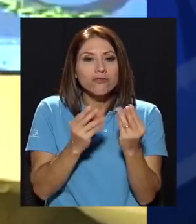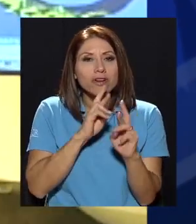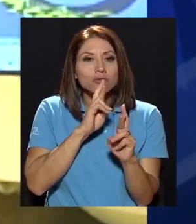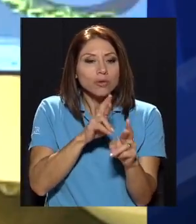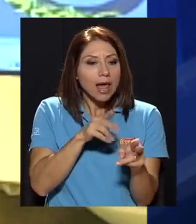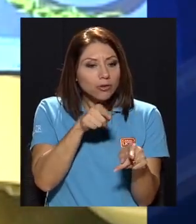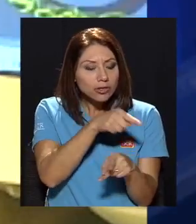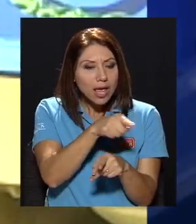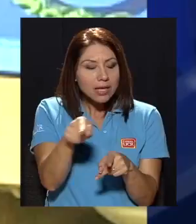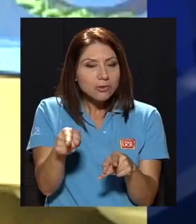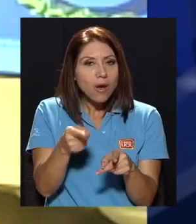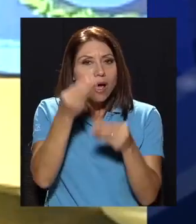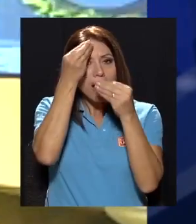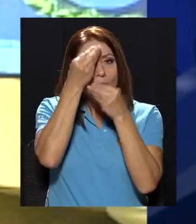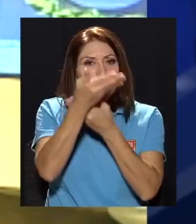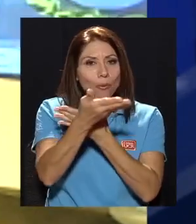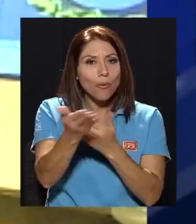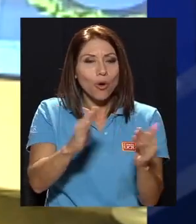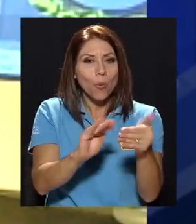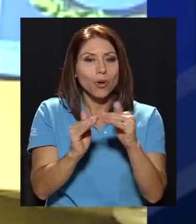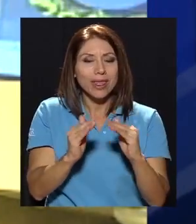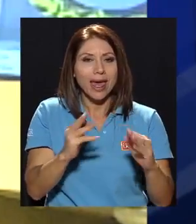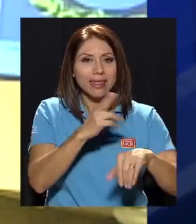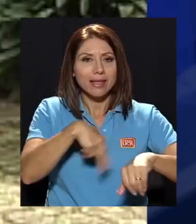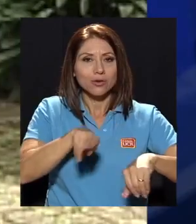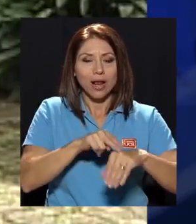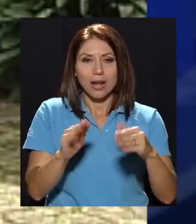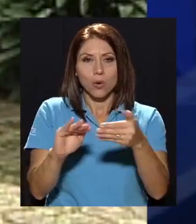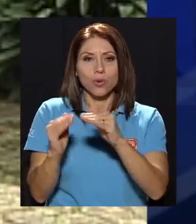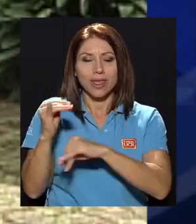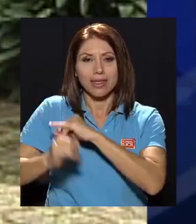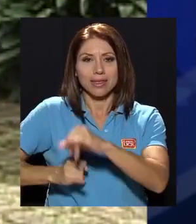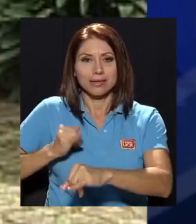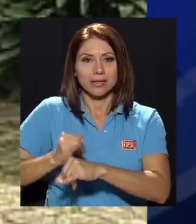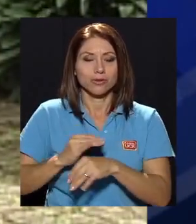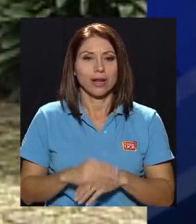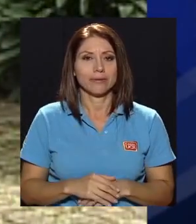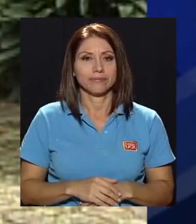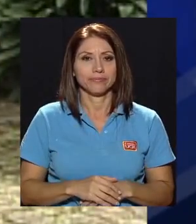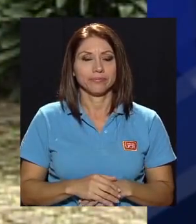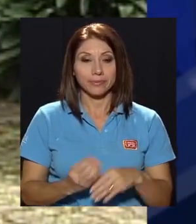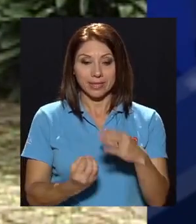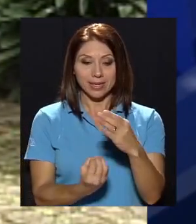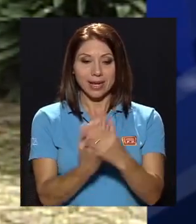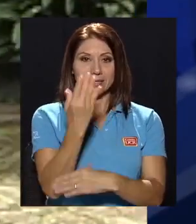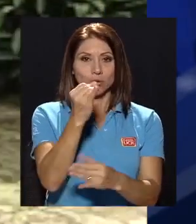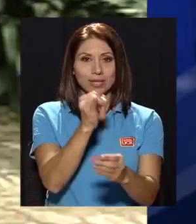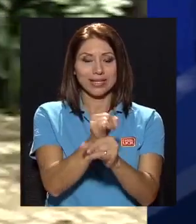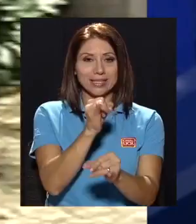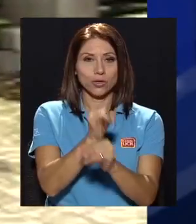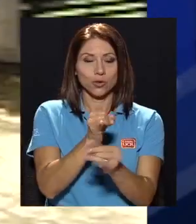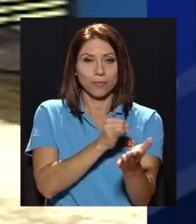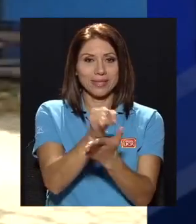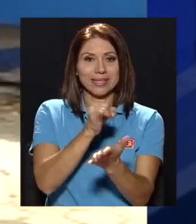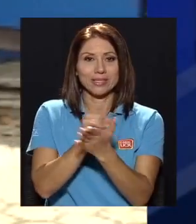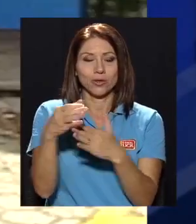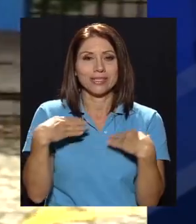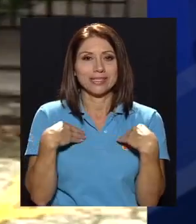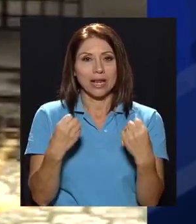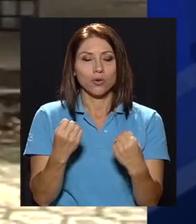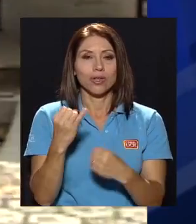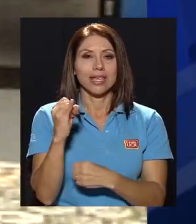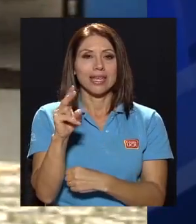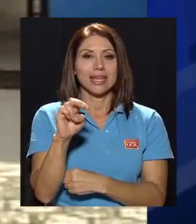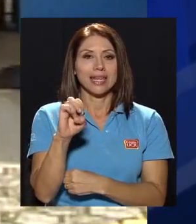la comunidad, tanto nacional como internacional. La creación del Instituto de Investigaciones en Salud,